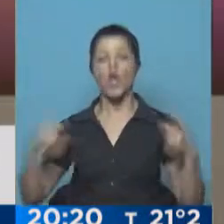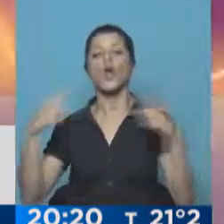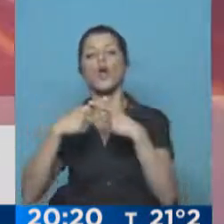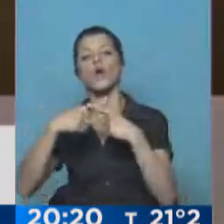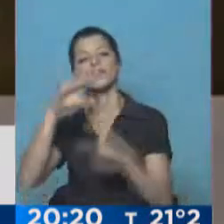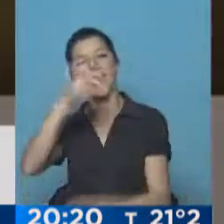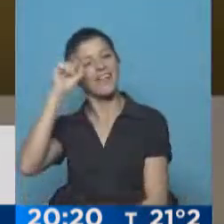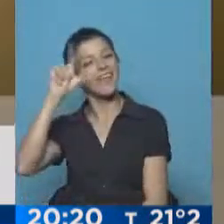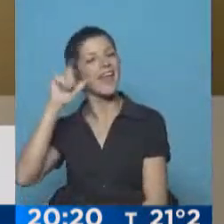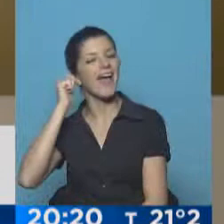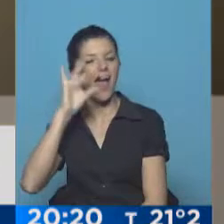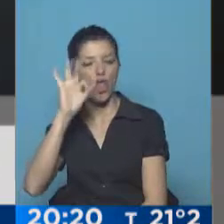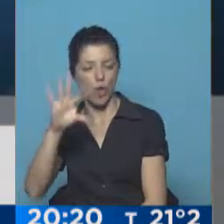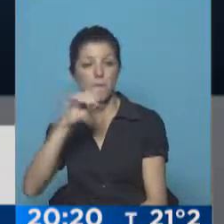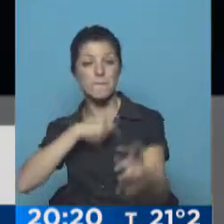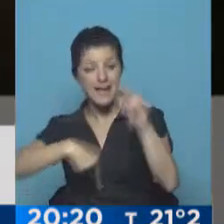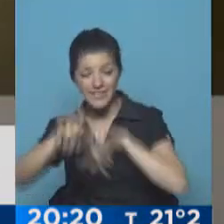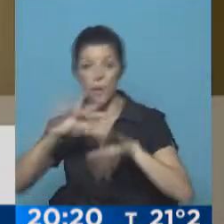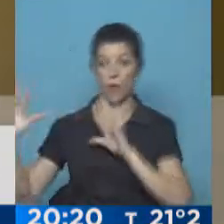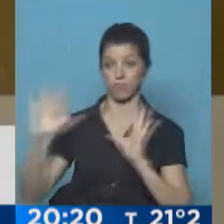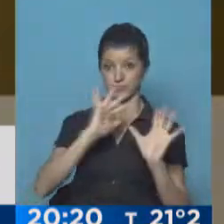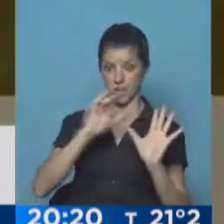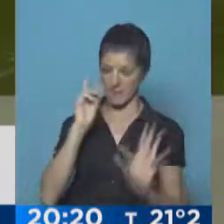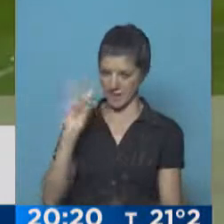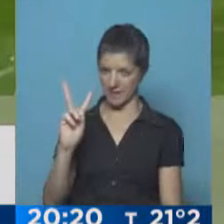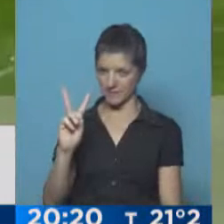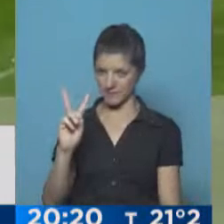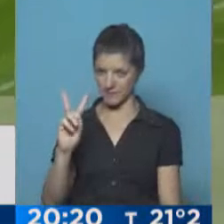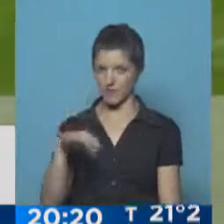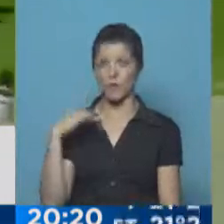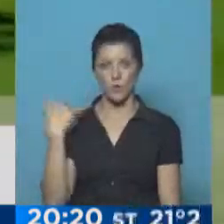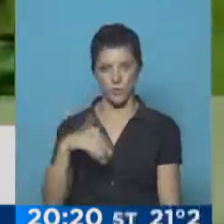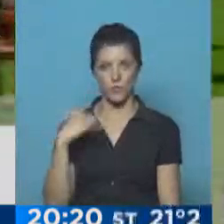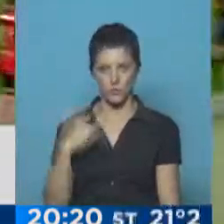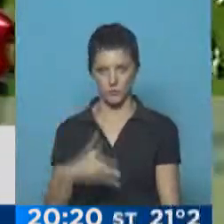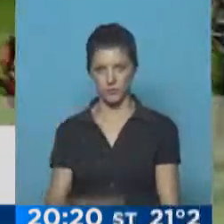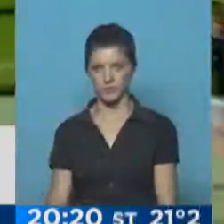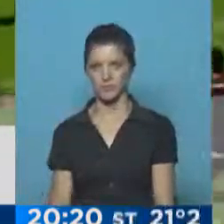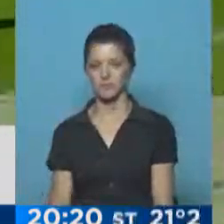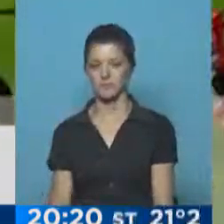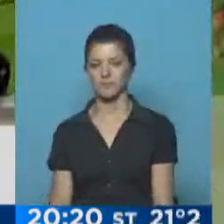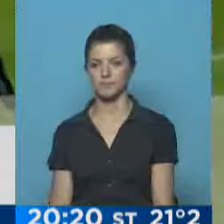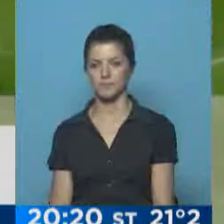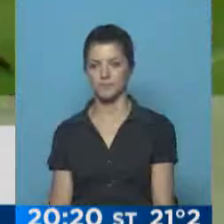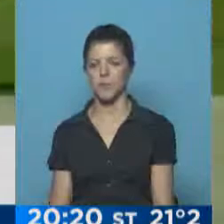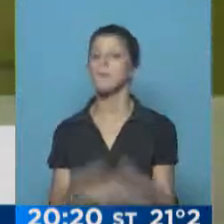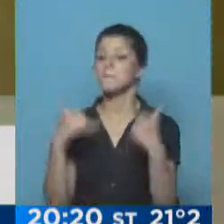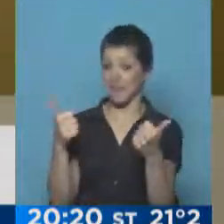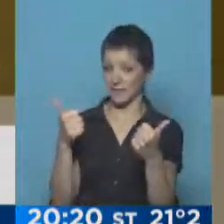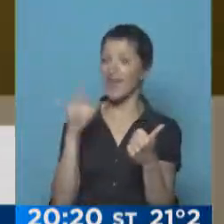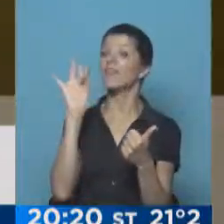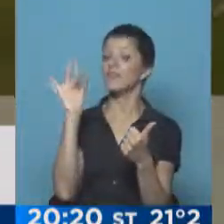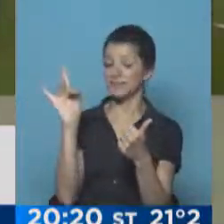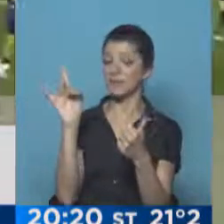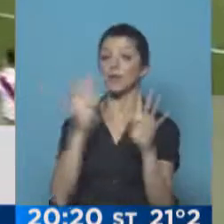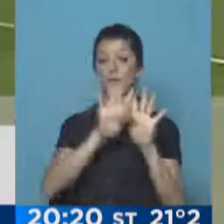al Chelito Delgado, de central. Fíjense qué atajada de este juvenil. Bien, es difícil porque está